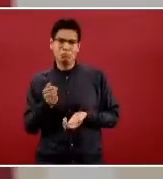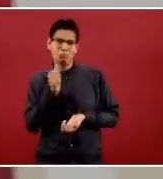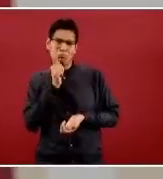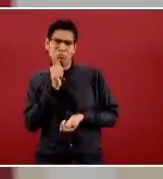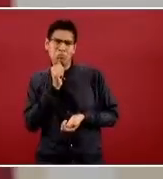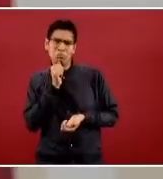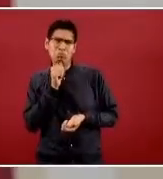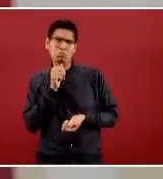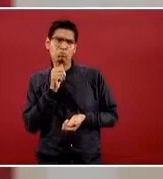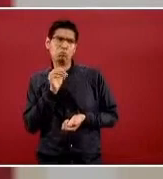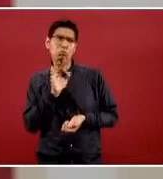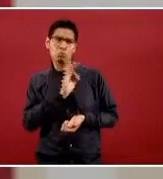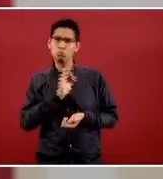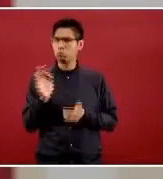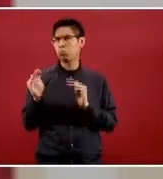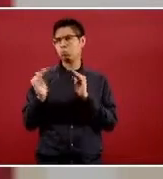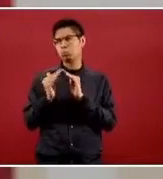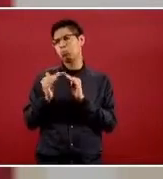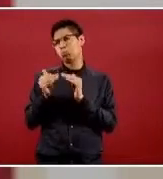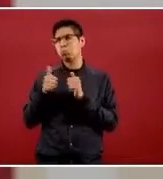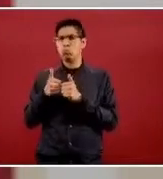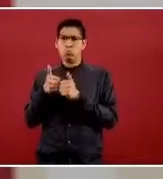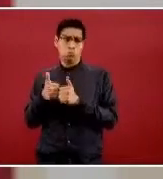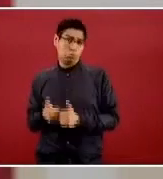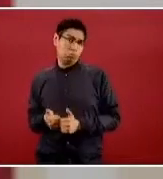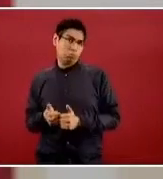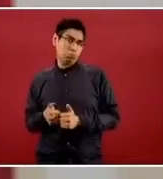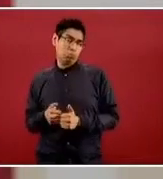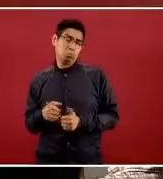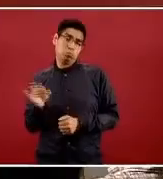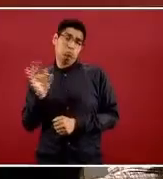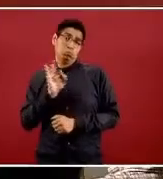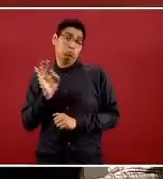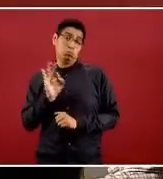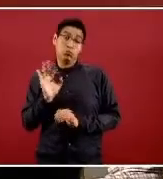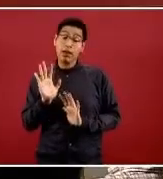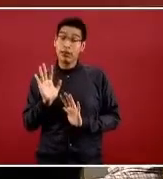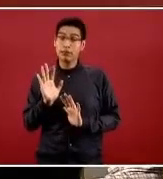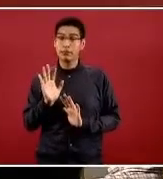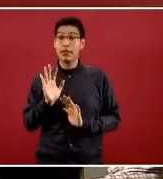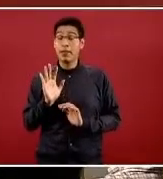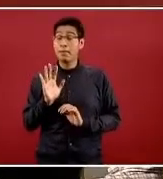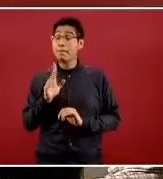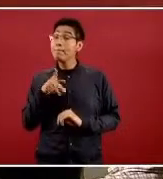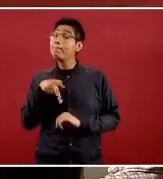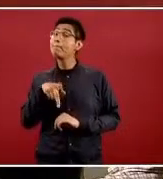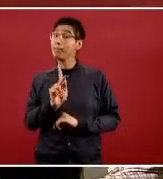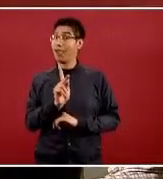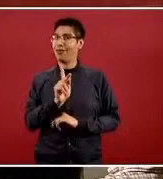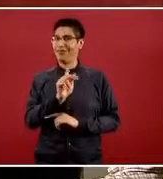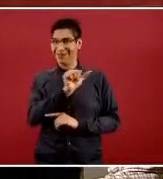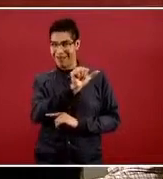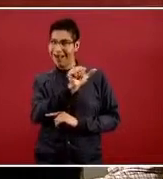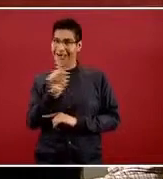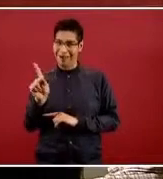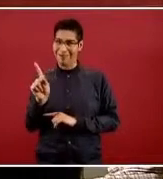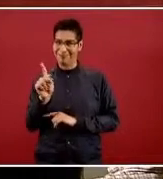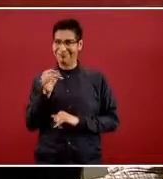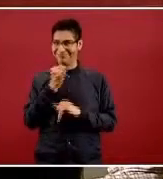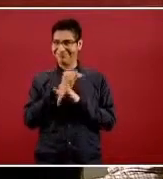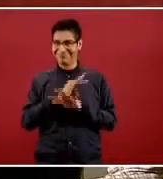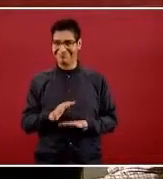no requiere de la atención médica, entonces a través de la aplicación